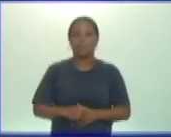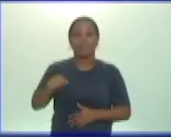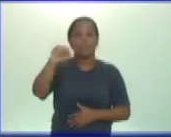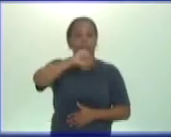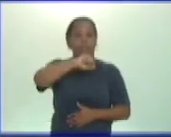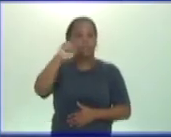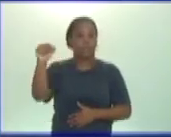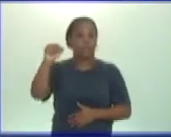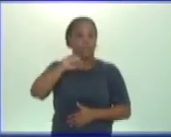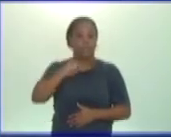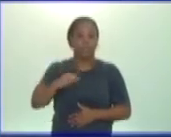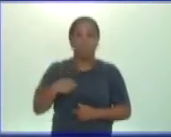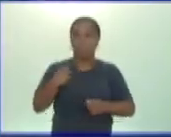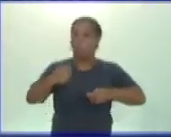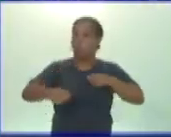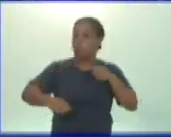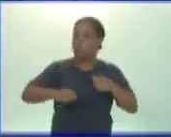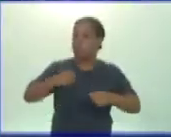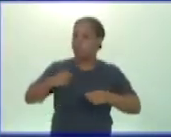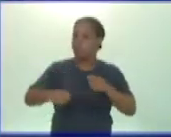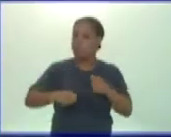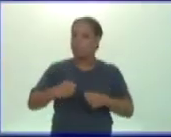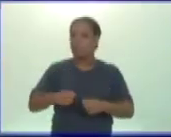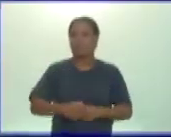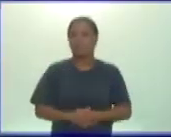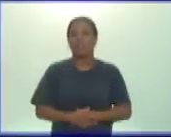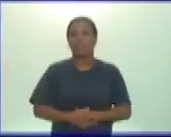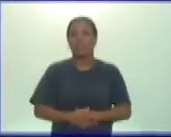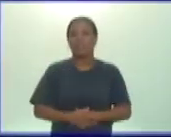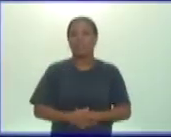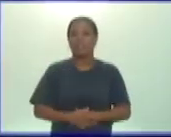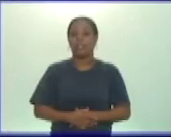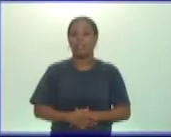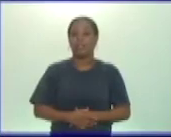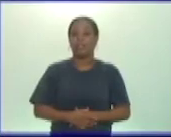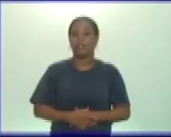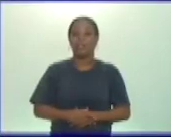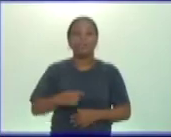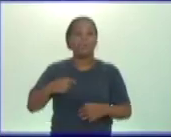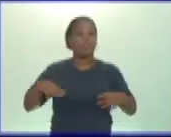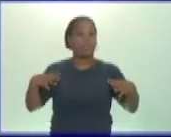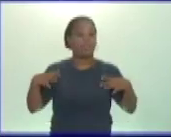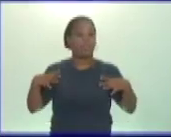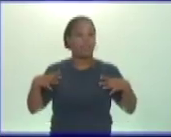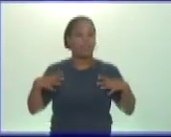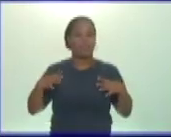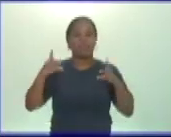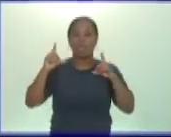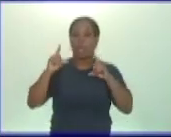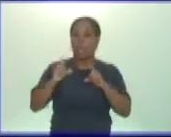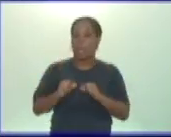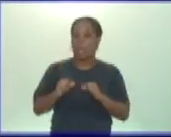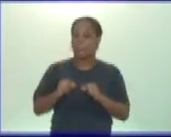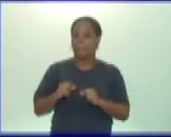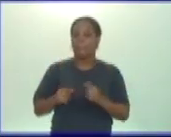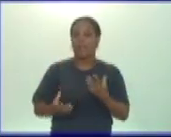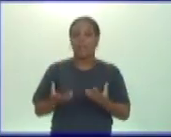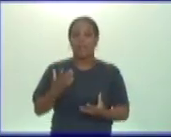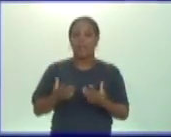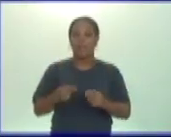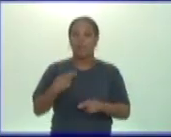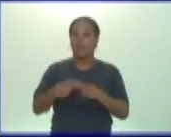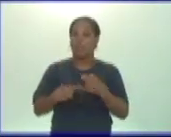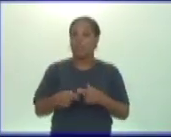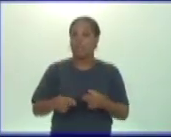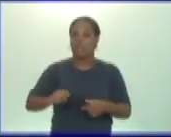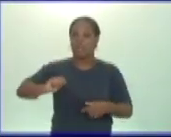público. Usa la bicicleta o el skate. Si vas de paseo, apaga bien el fuego. Si haces asados,